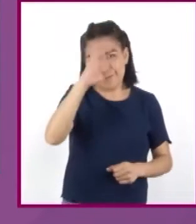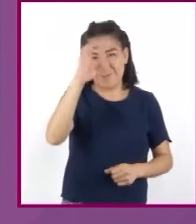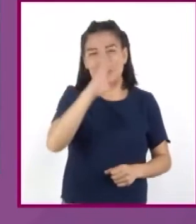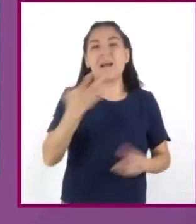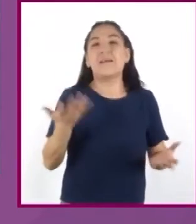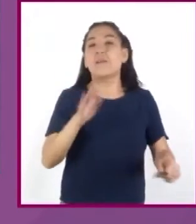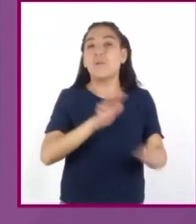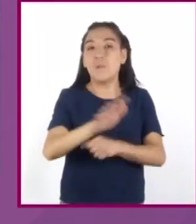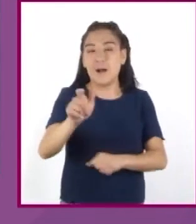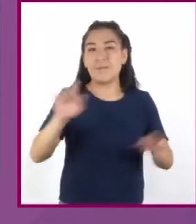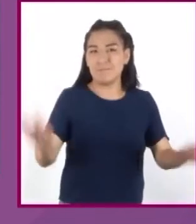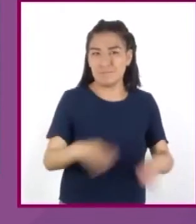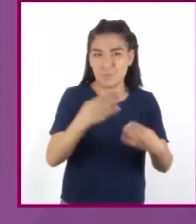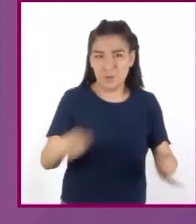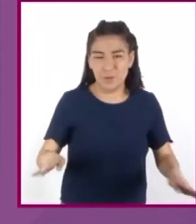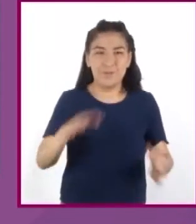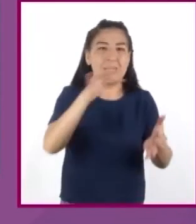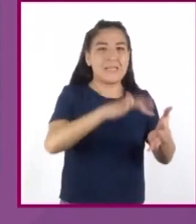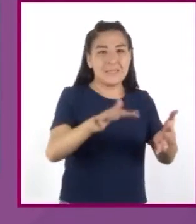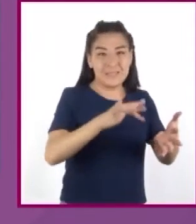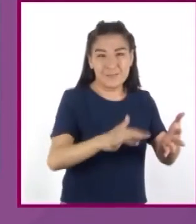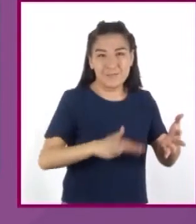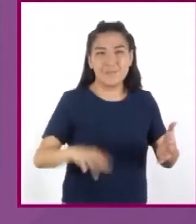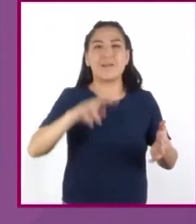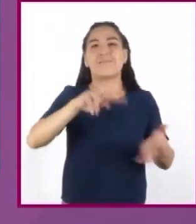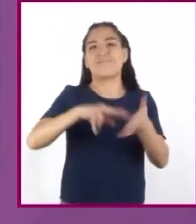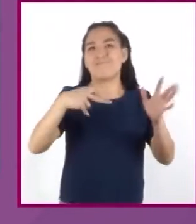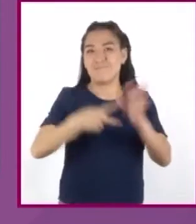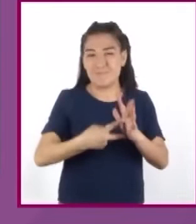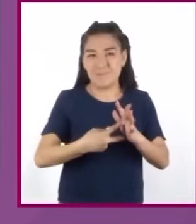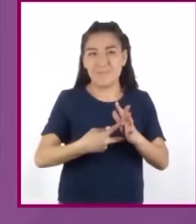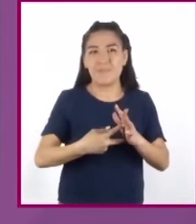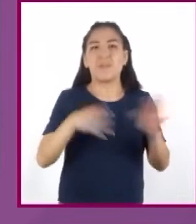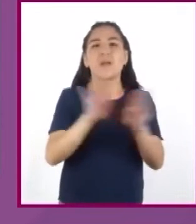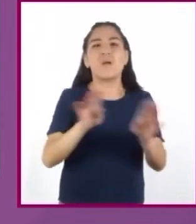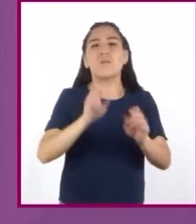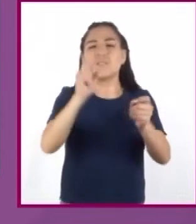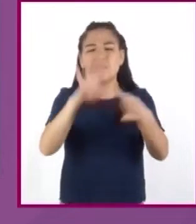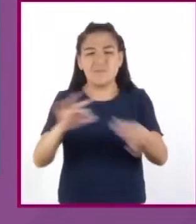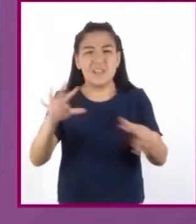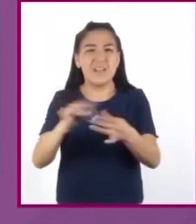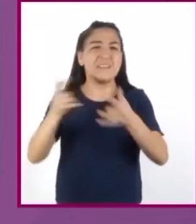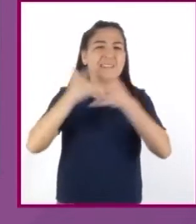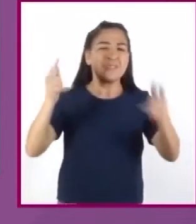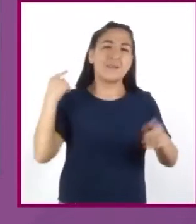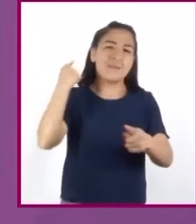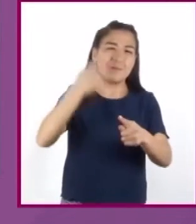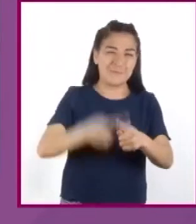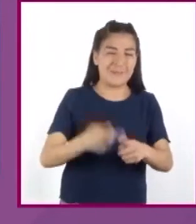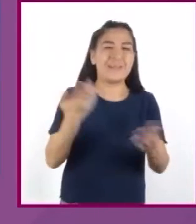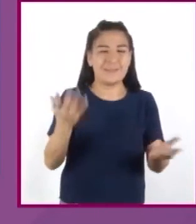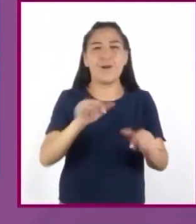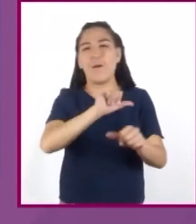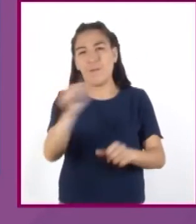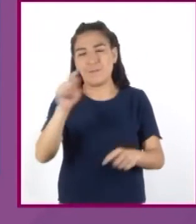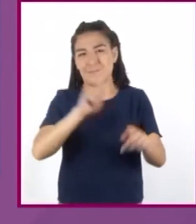Entre ellas están la música, la literatura, la arquitectura y la narración de los hechos históricos, entre otras.